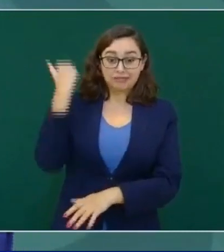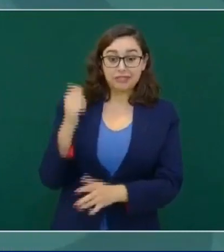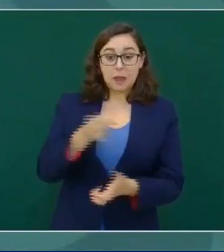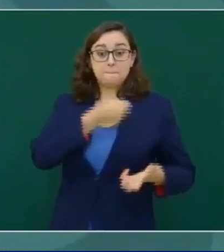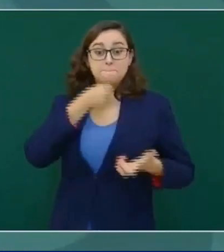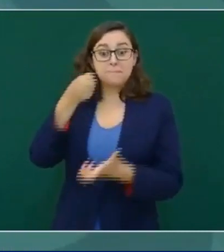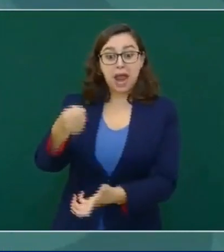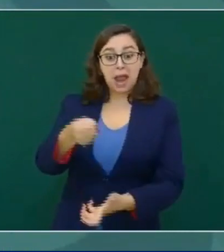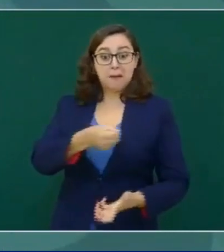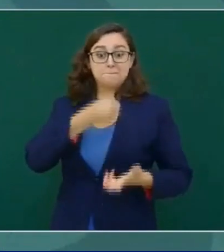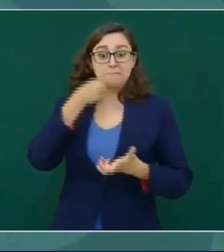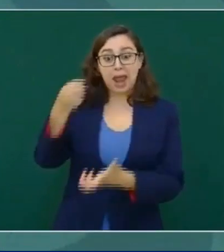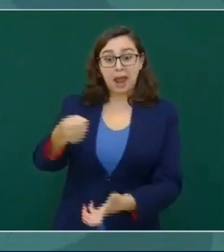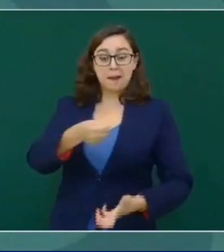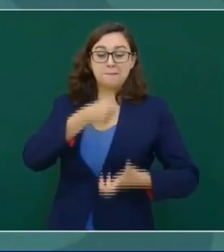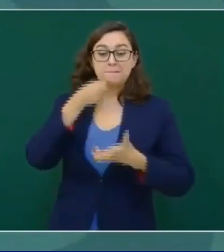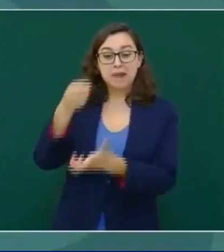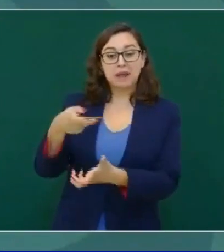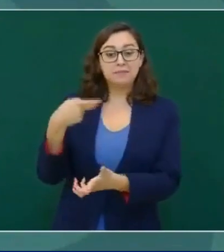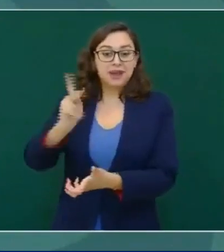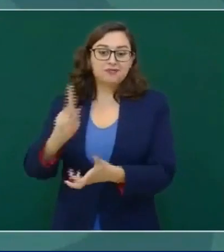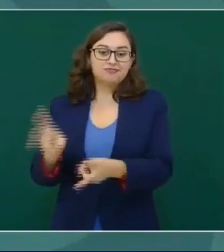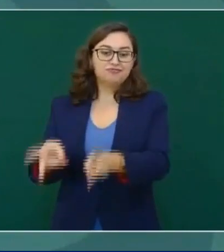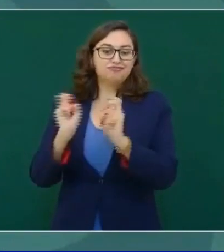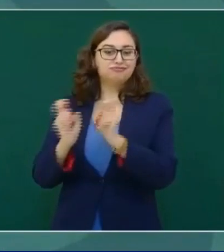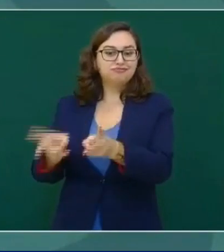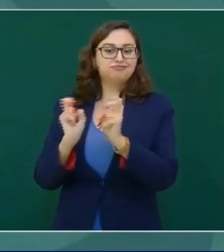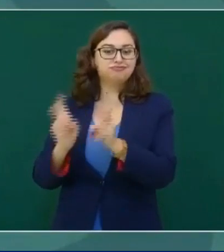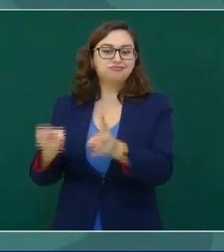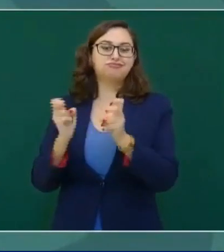pero hacían menos porque se robaban el dinero.